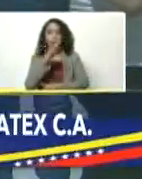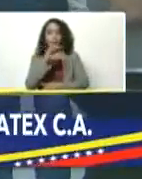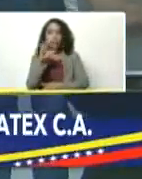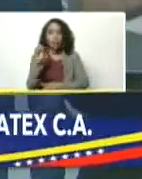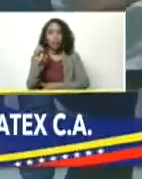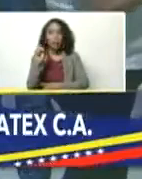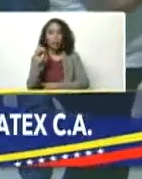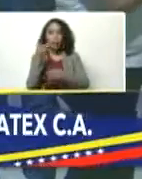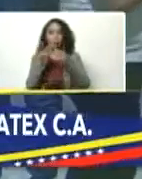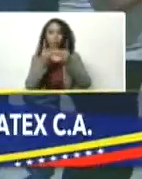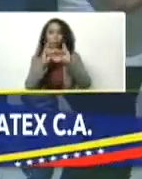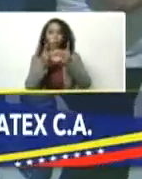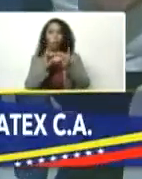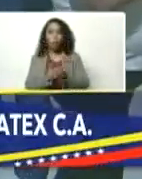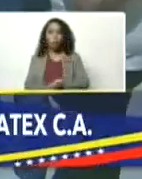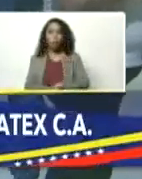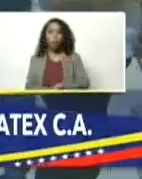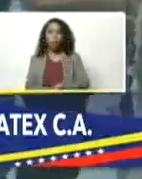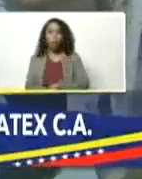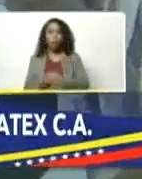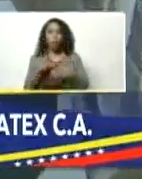300. Y